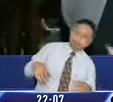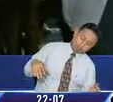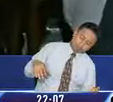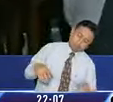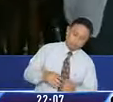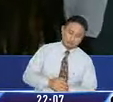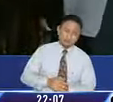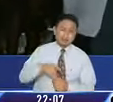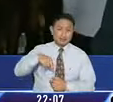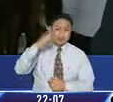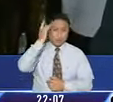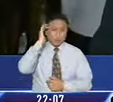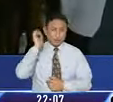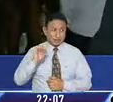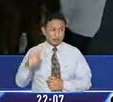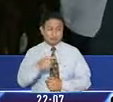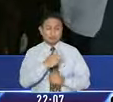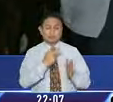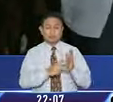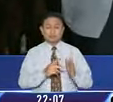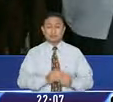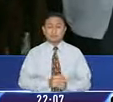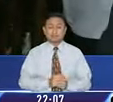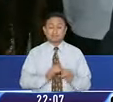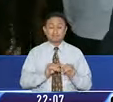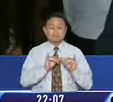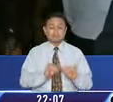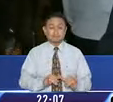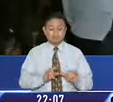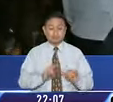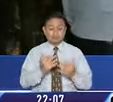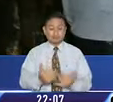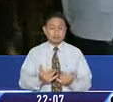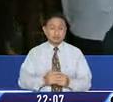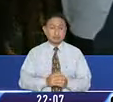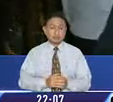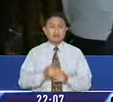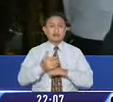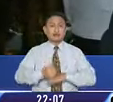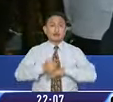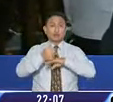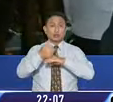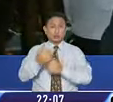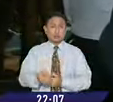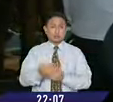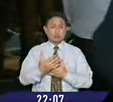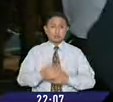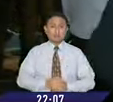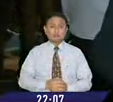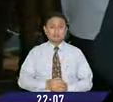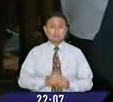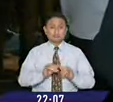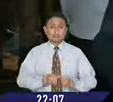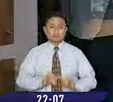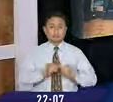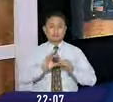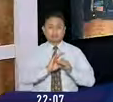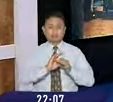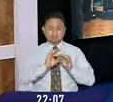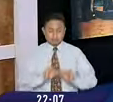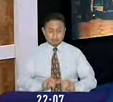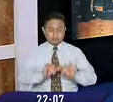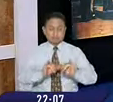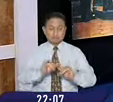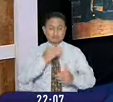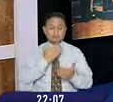muy preocupadas sobre esta situación. Nosotros nos vamos a quedar aquí a la espera de algún pronunciamiento de alguna autoridad. Mientras tanto, volvemos a Estudios Centrales. María Fernanda,